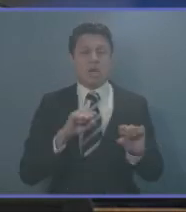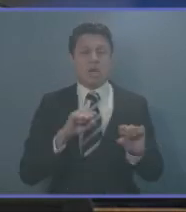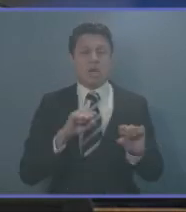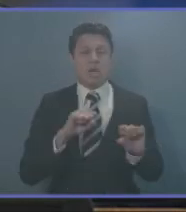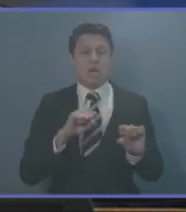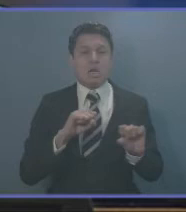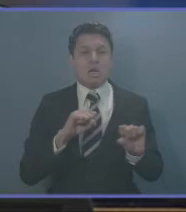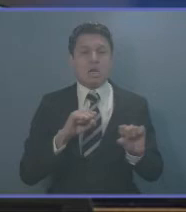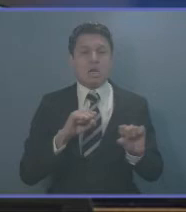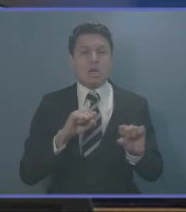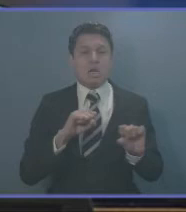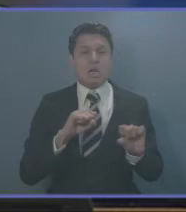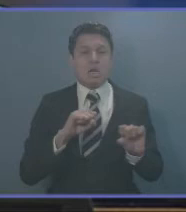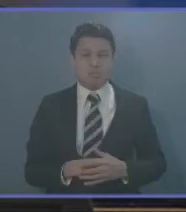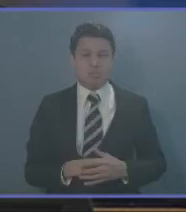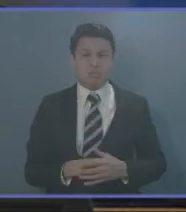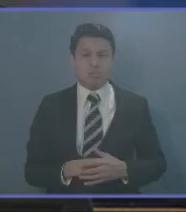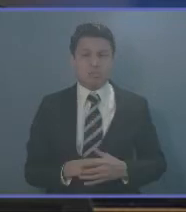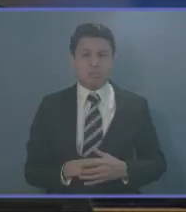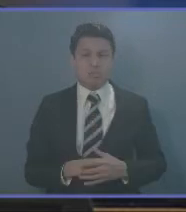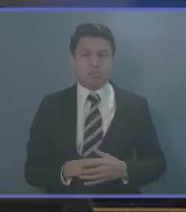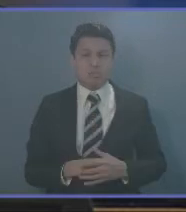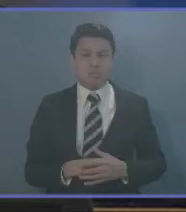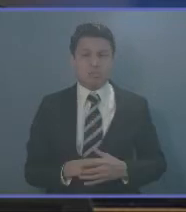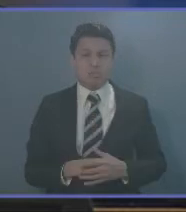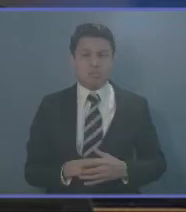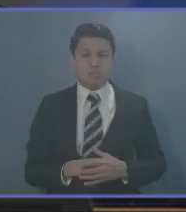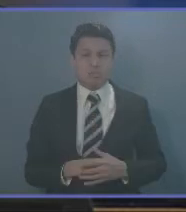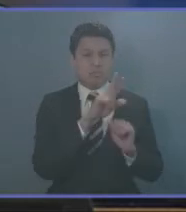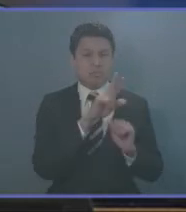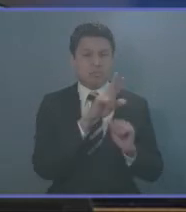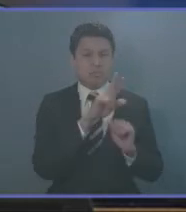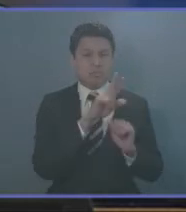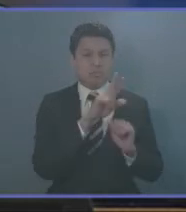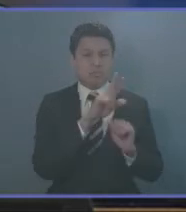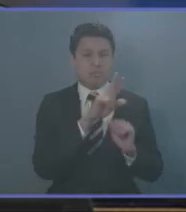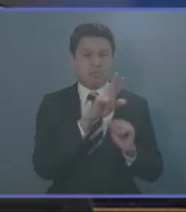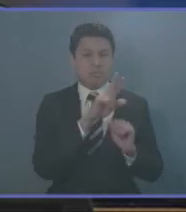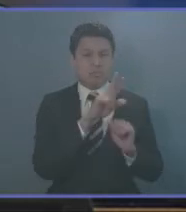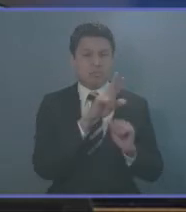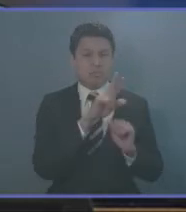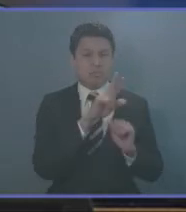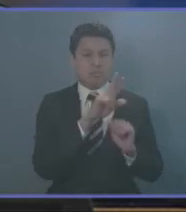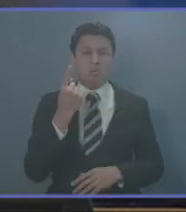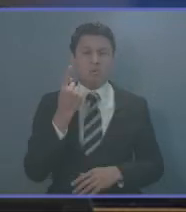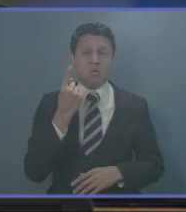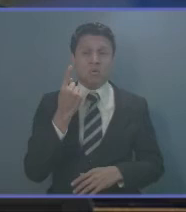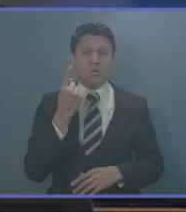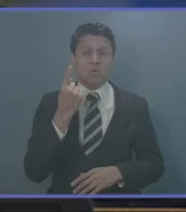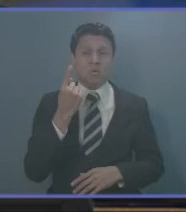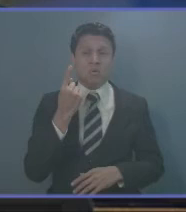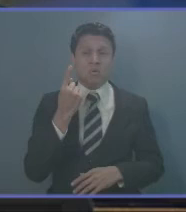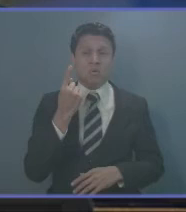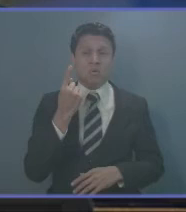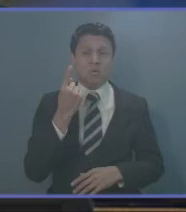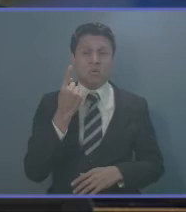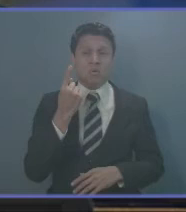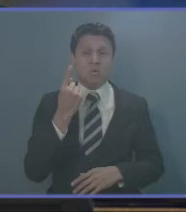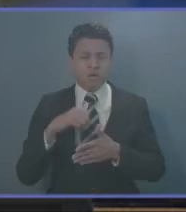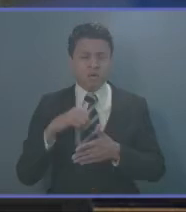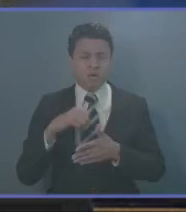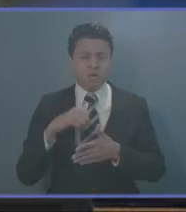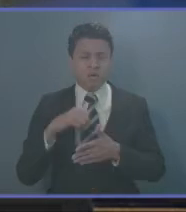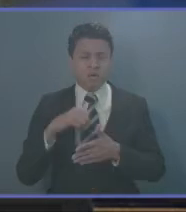Prescripción que extingue acciones o derechos. Artículo 36. La prescripción que extingue las acciones o derechos exige solamente cierto